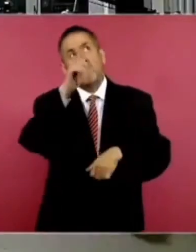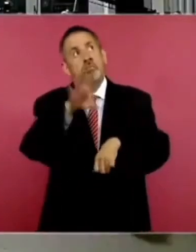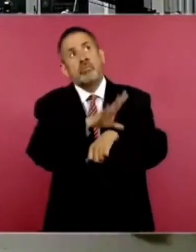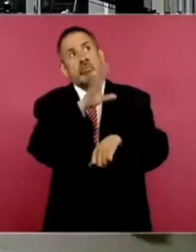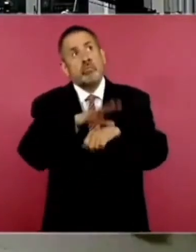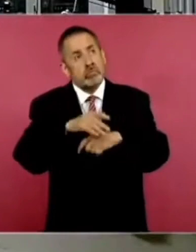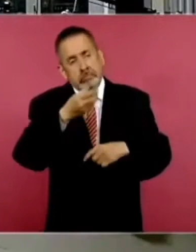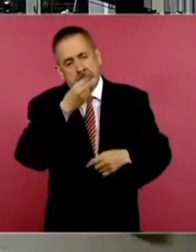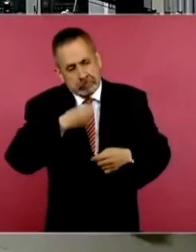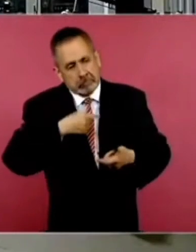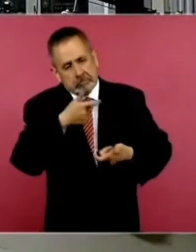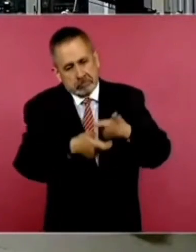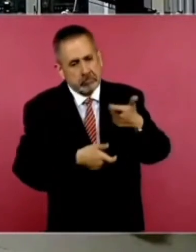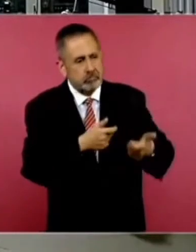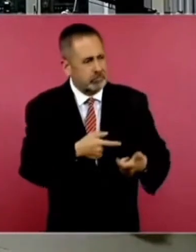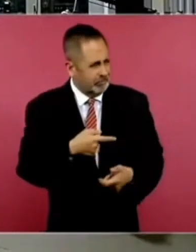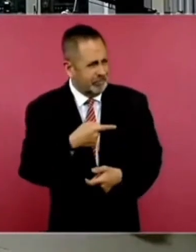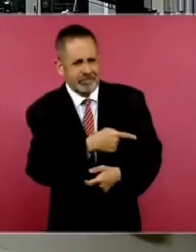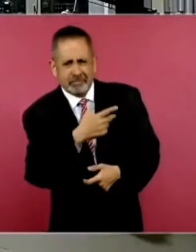de la energía eléctrica.